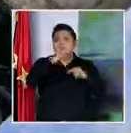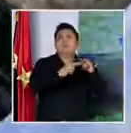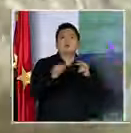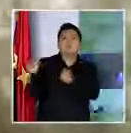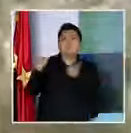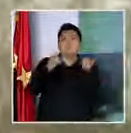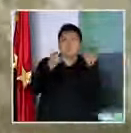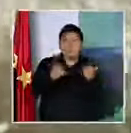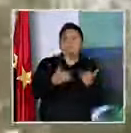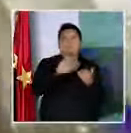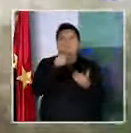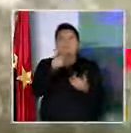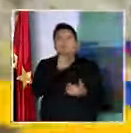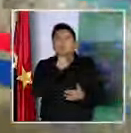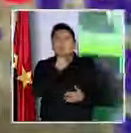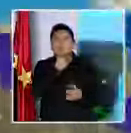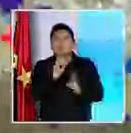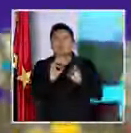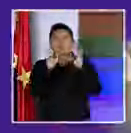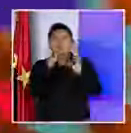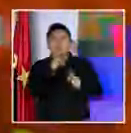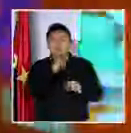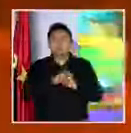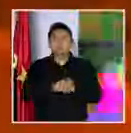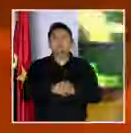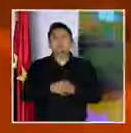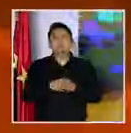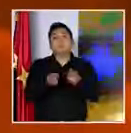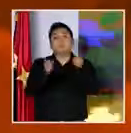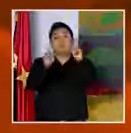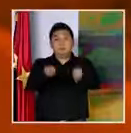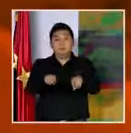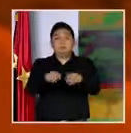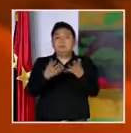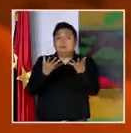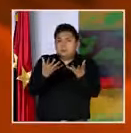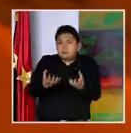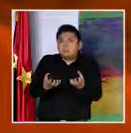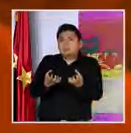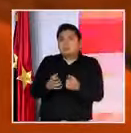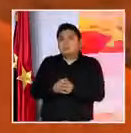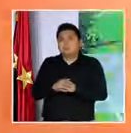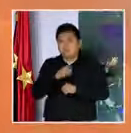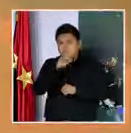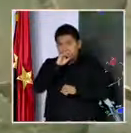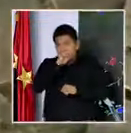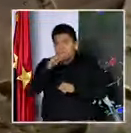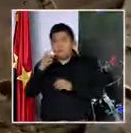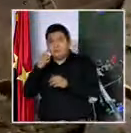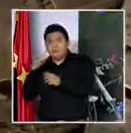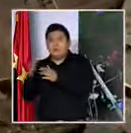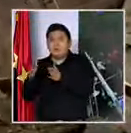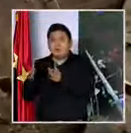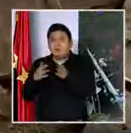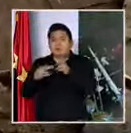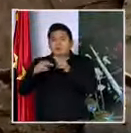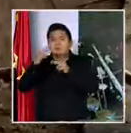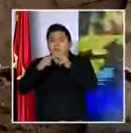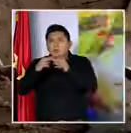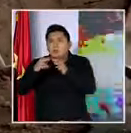índices de cobertura, continuidad y calidad del agua. Asimismo, le apostamos a conectar al departamento mediante inversiones en corredores